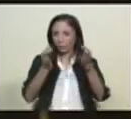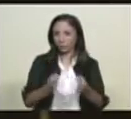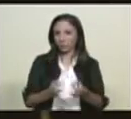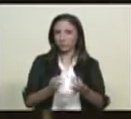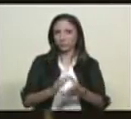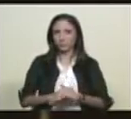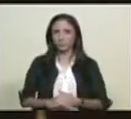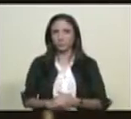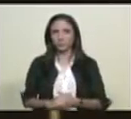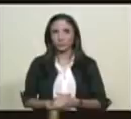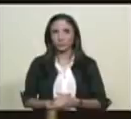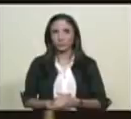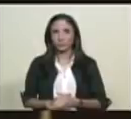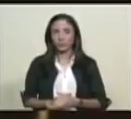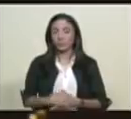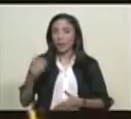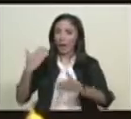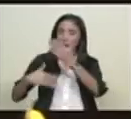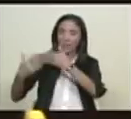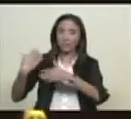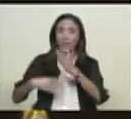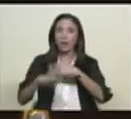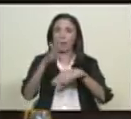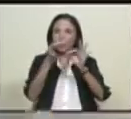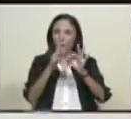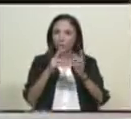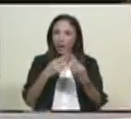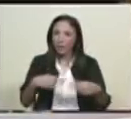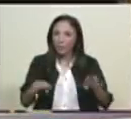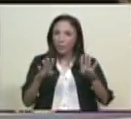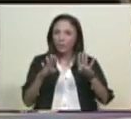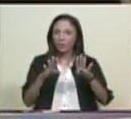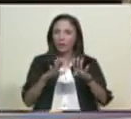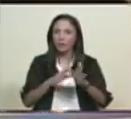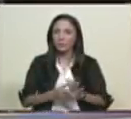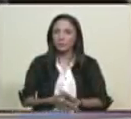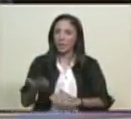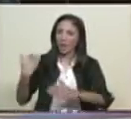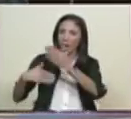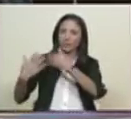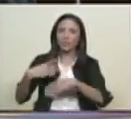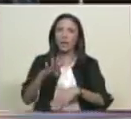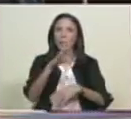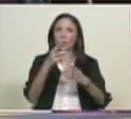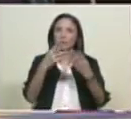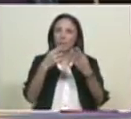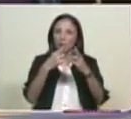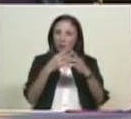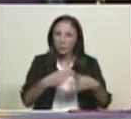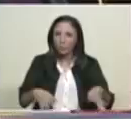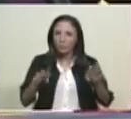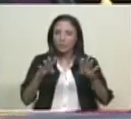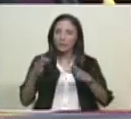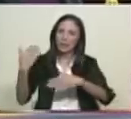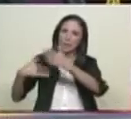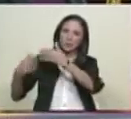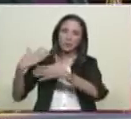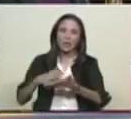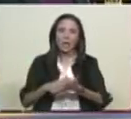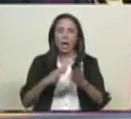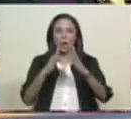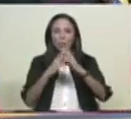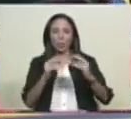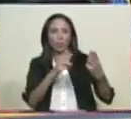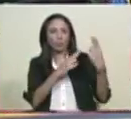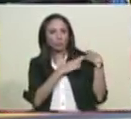Y efectivamente, en la Cuarta República, la actividad de la antigua Corte Suprema estaba centrada en las